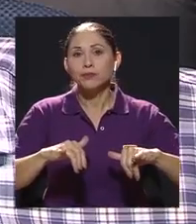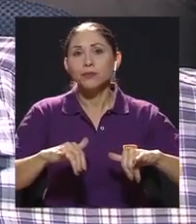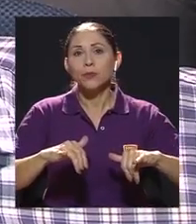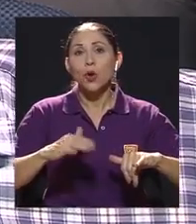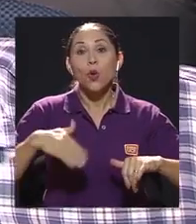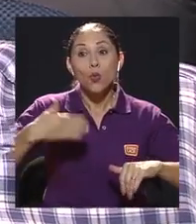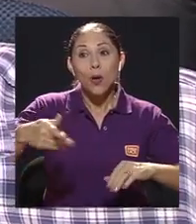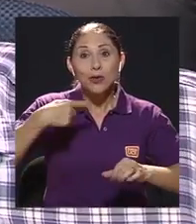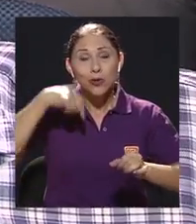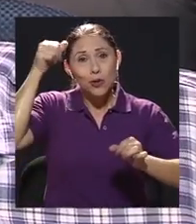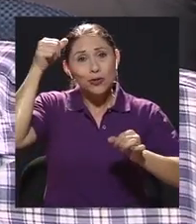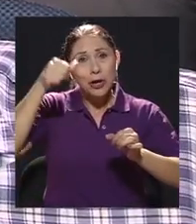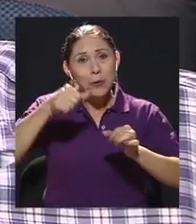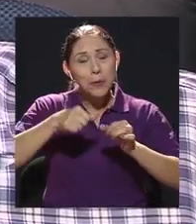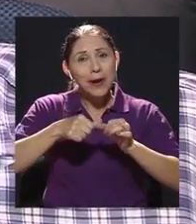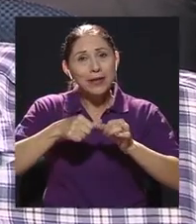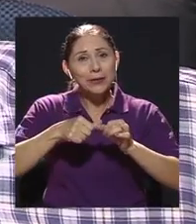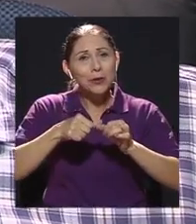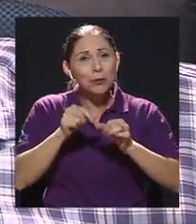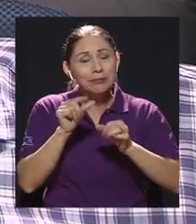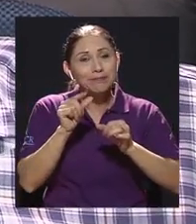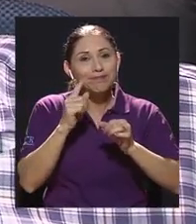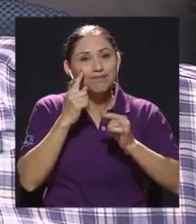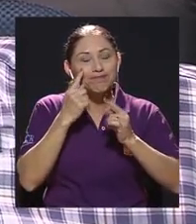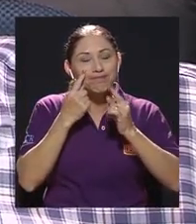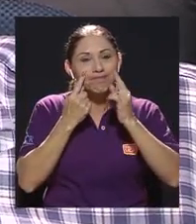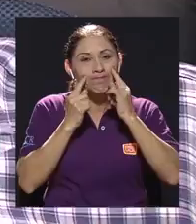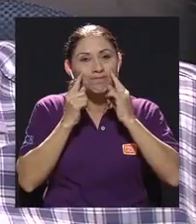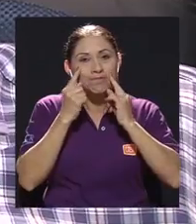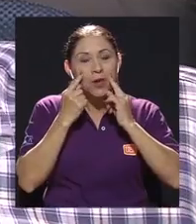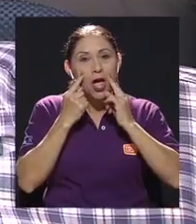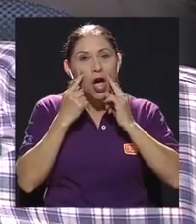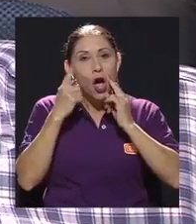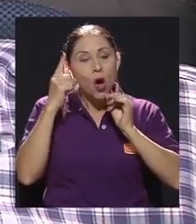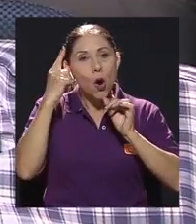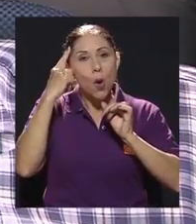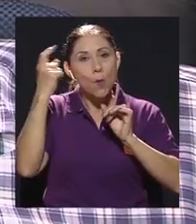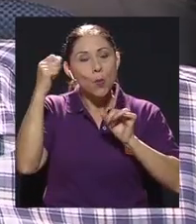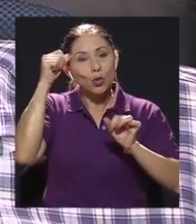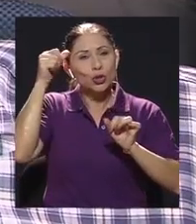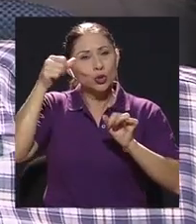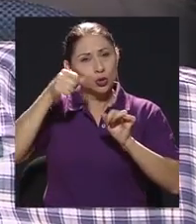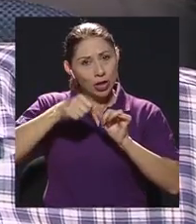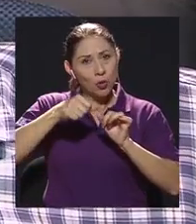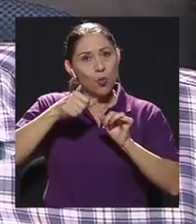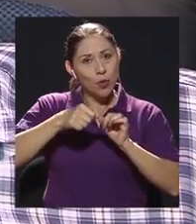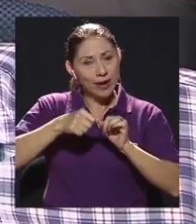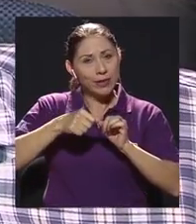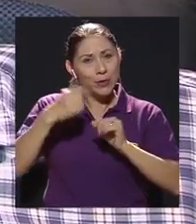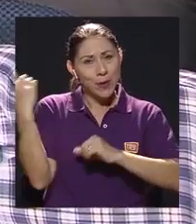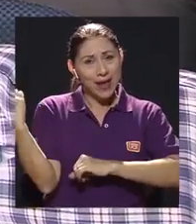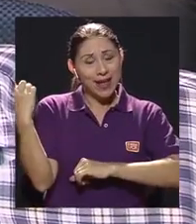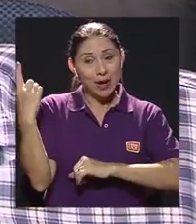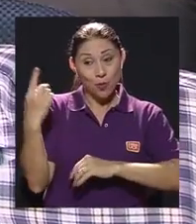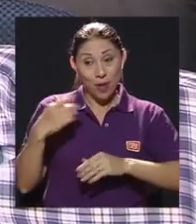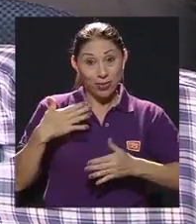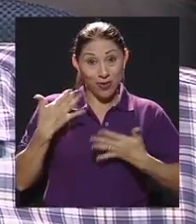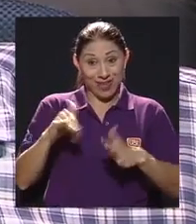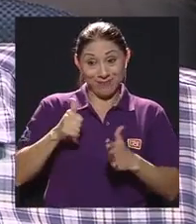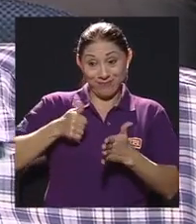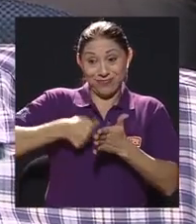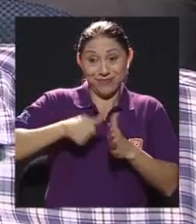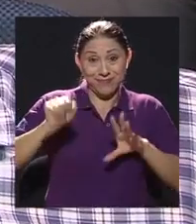cuando lo recuerdo, se me salen un poco las lágrimas, porque me recuerdo el día posterior al